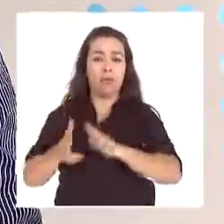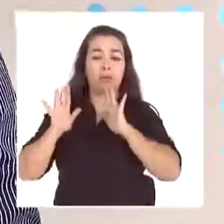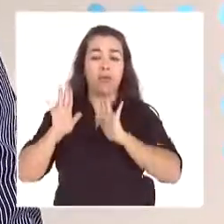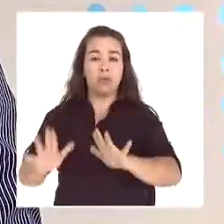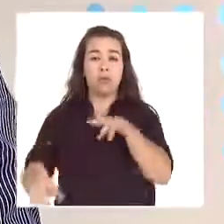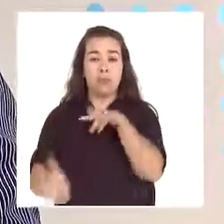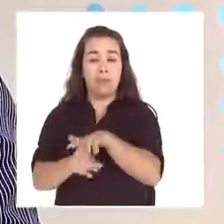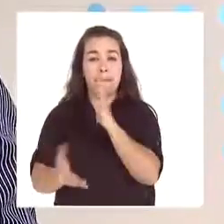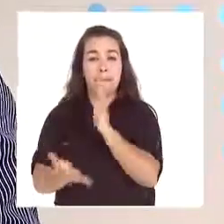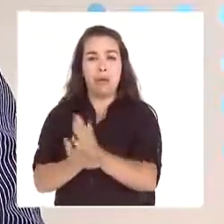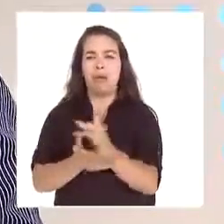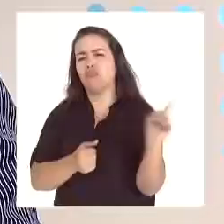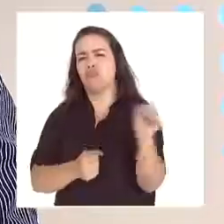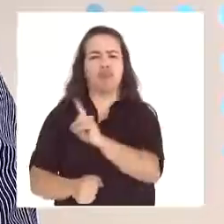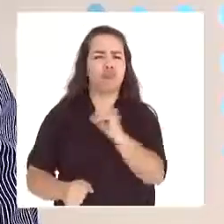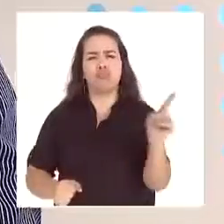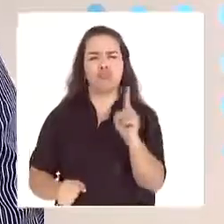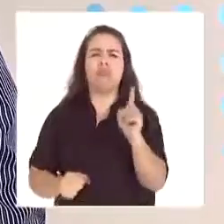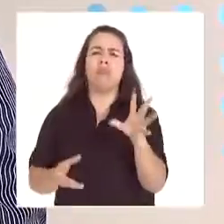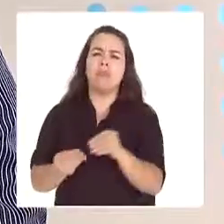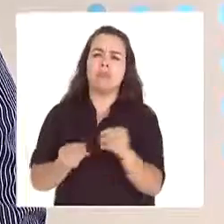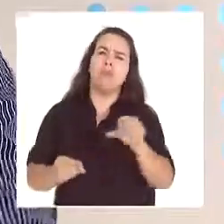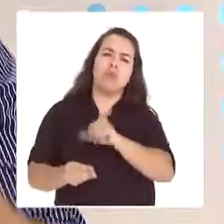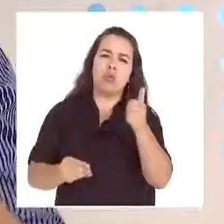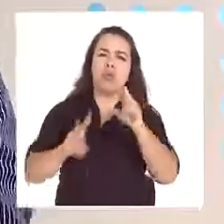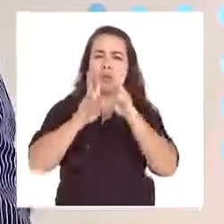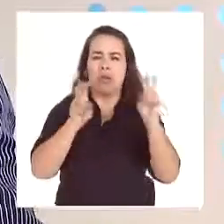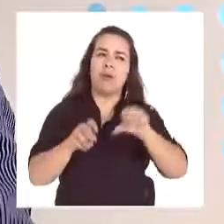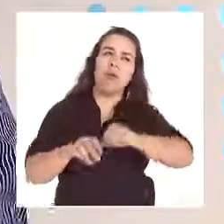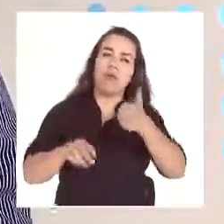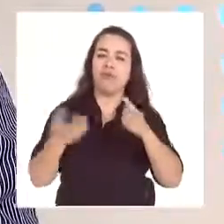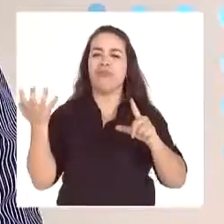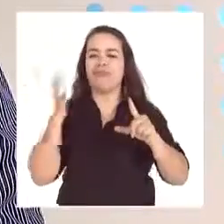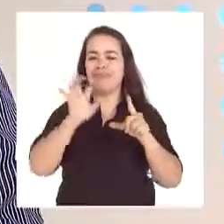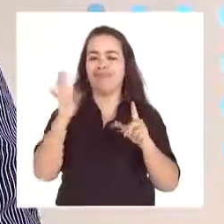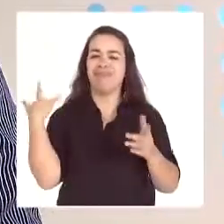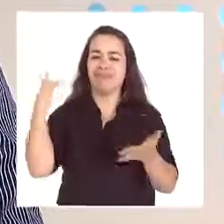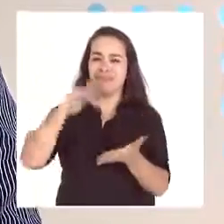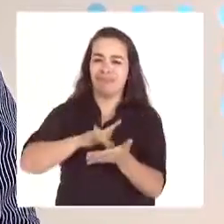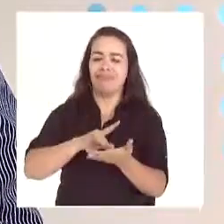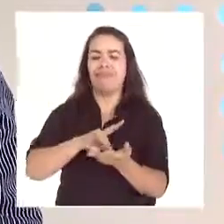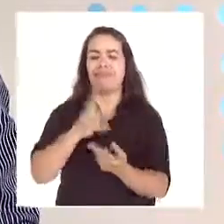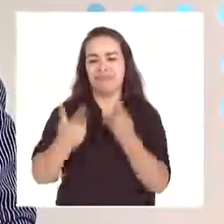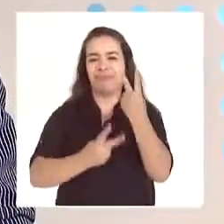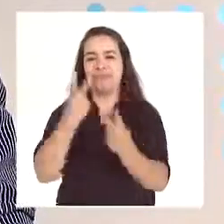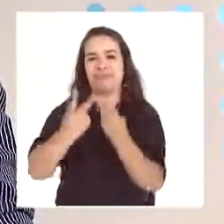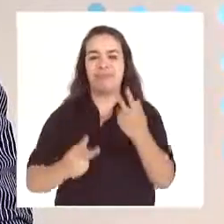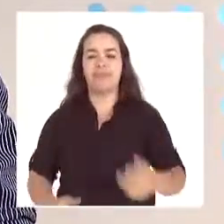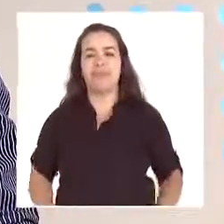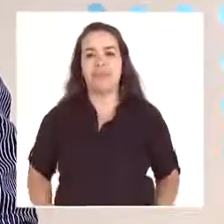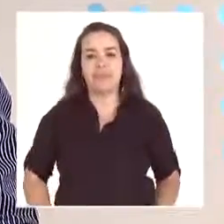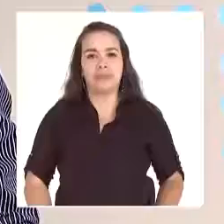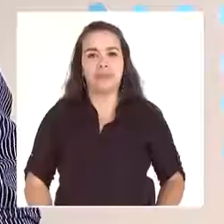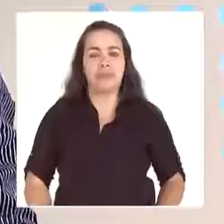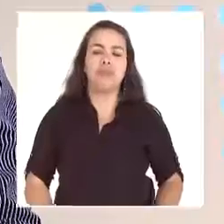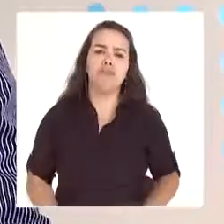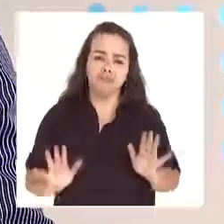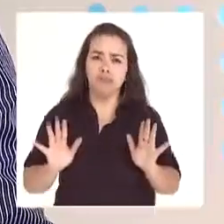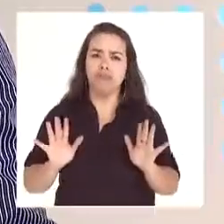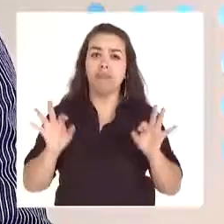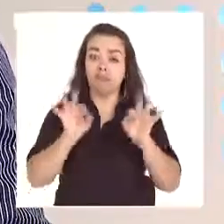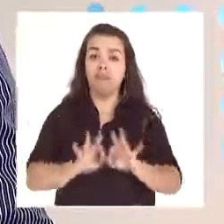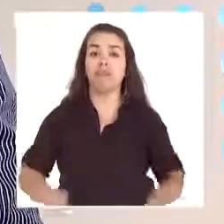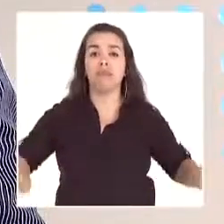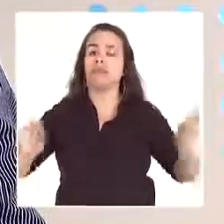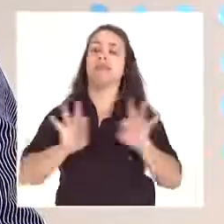esta y que ese sería otro tema para tocar en otra visita. Pero sí es